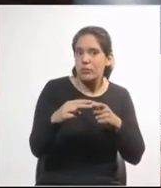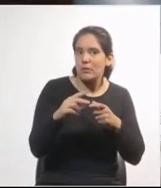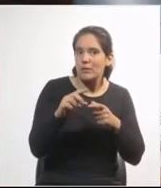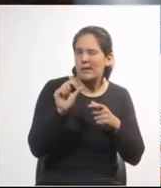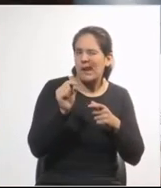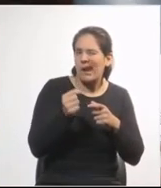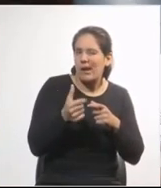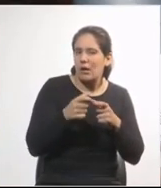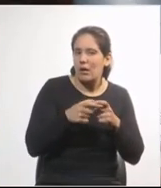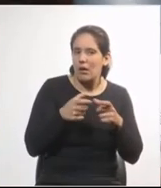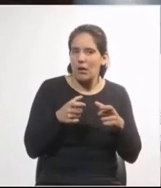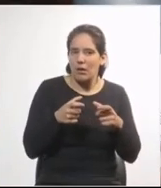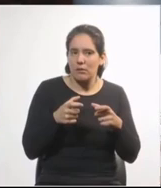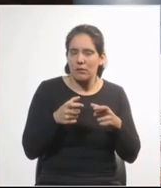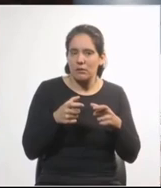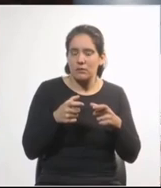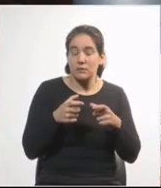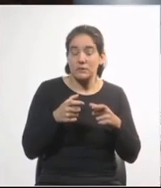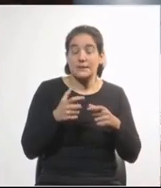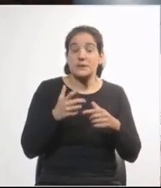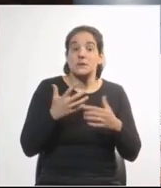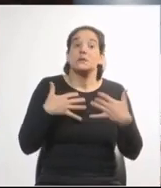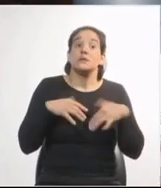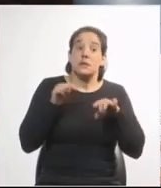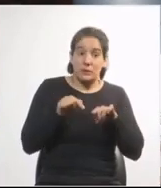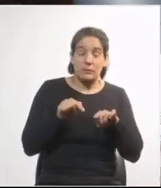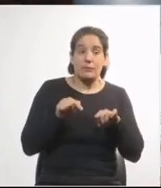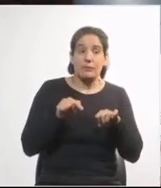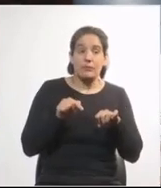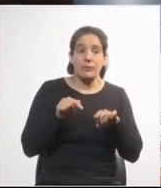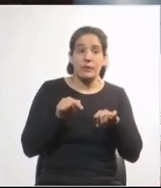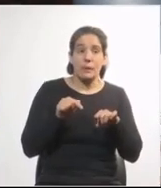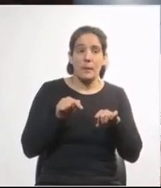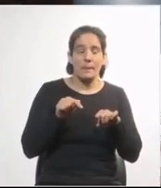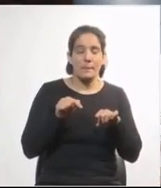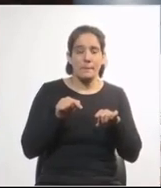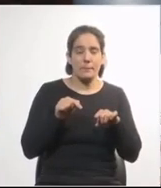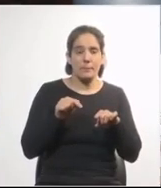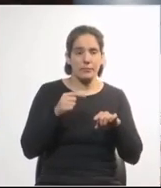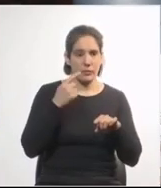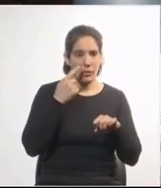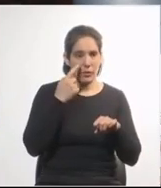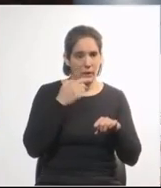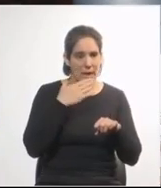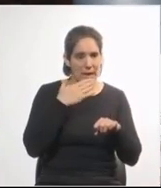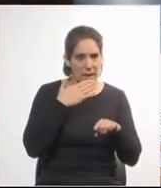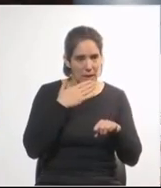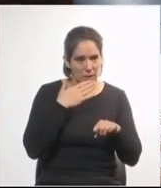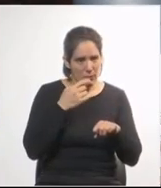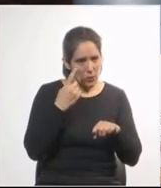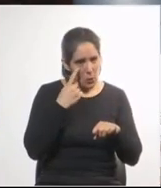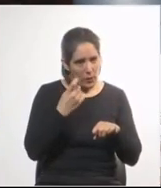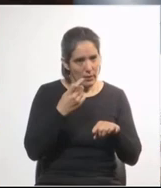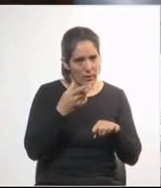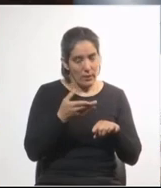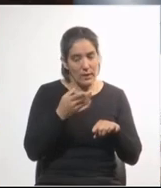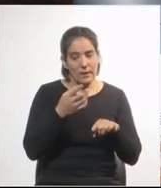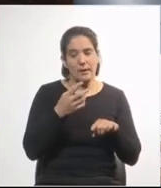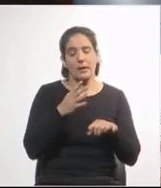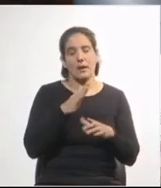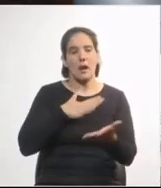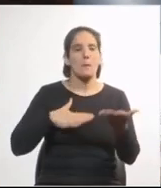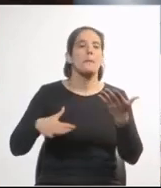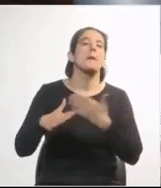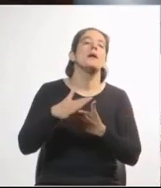haya crecido. En este punto, quiero señalar que entendemos que pese a que en el marco